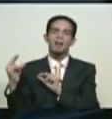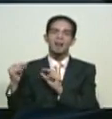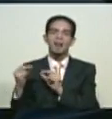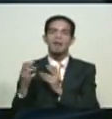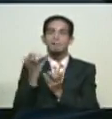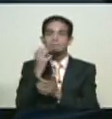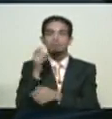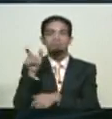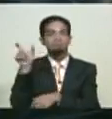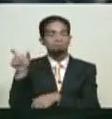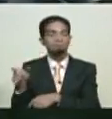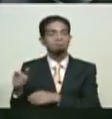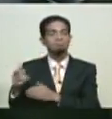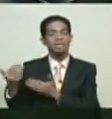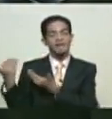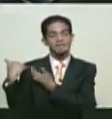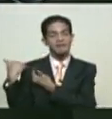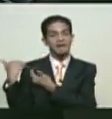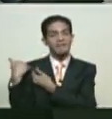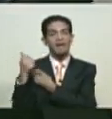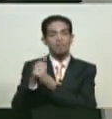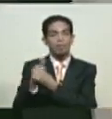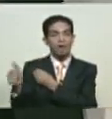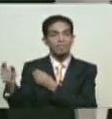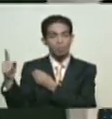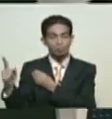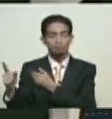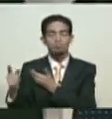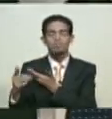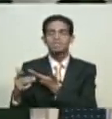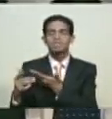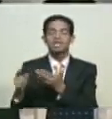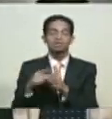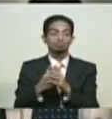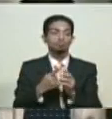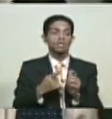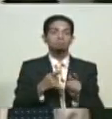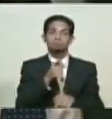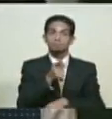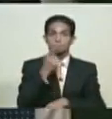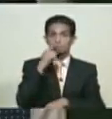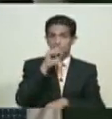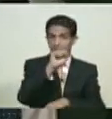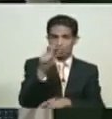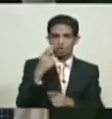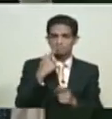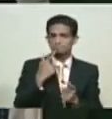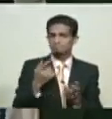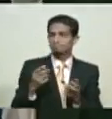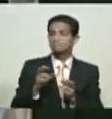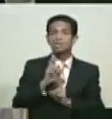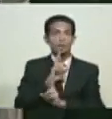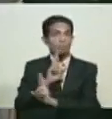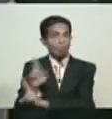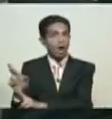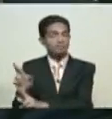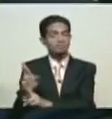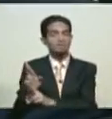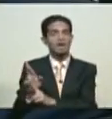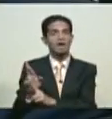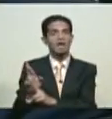los medios de comunicación público y privado y usted de inmediato tuvo respuestas a situaciones como la habilitación de las